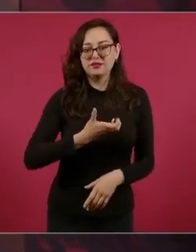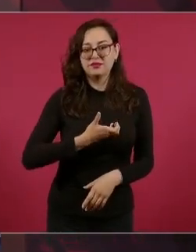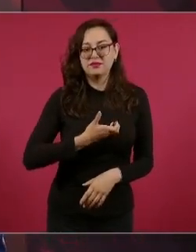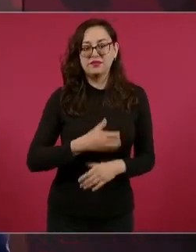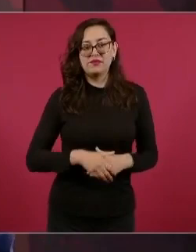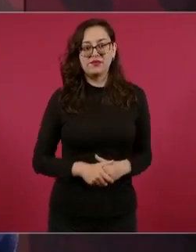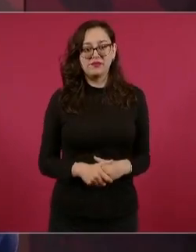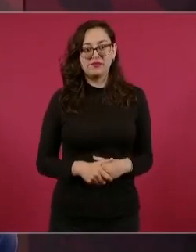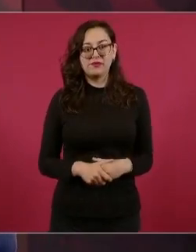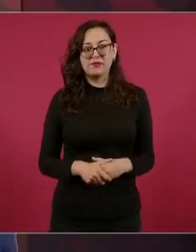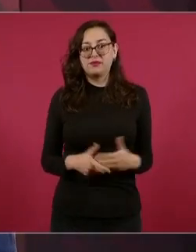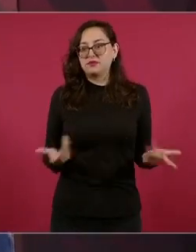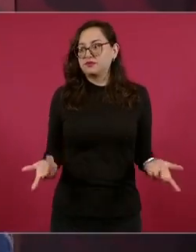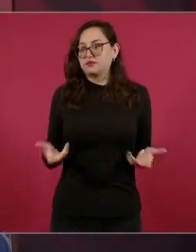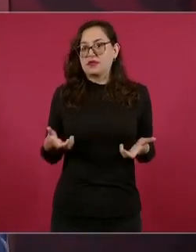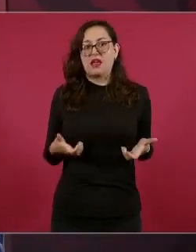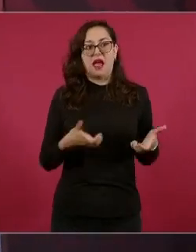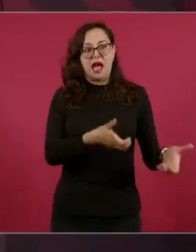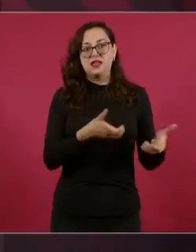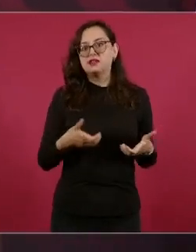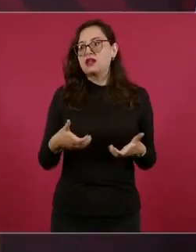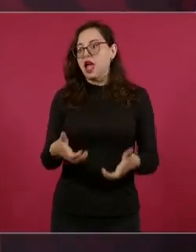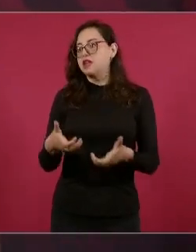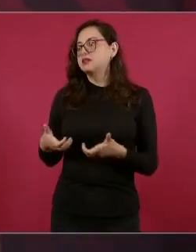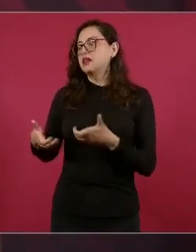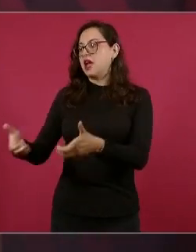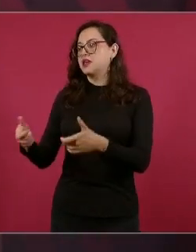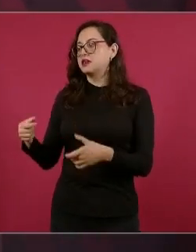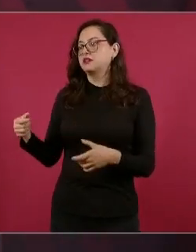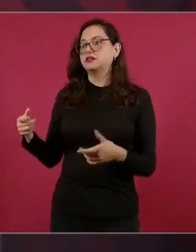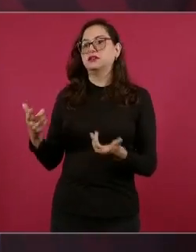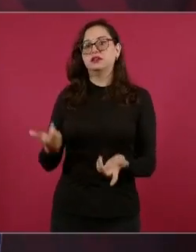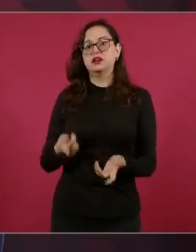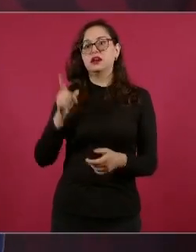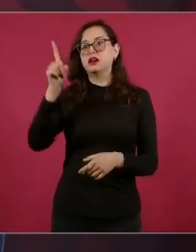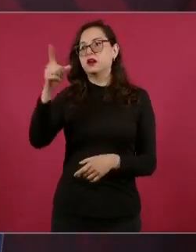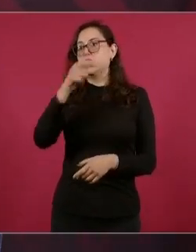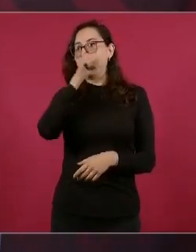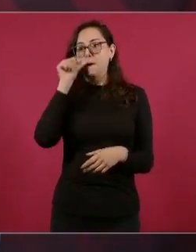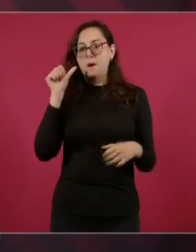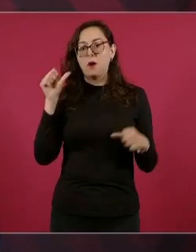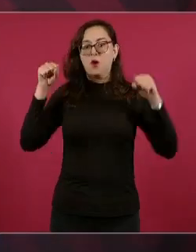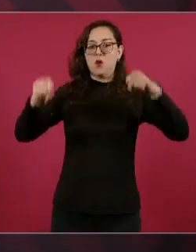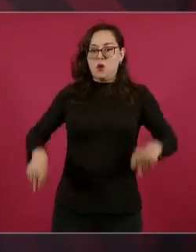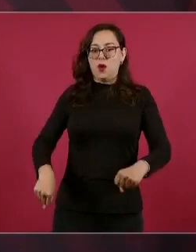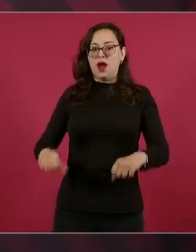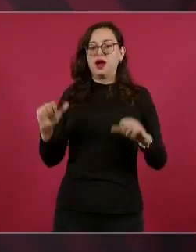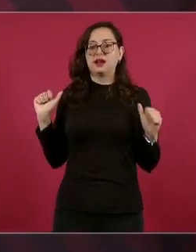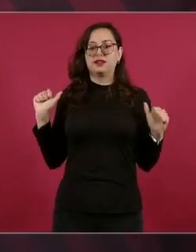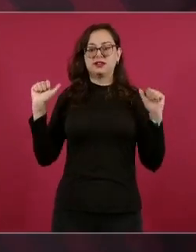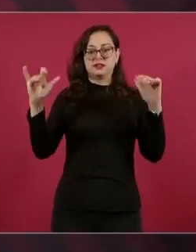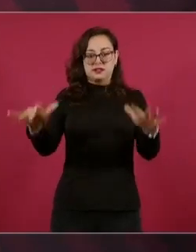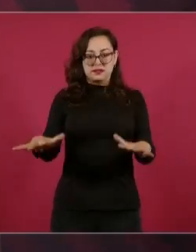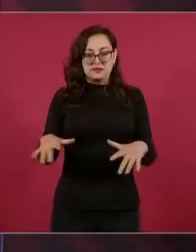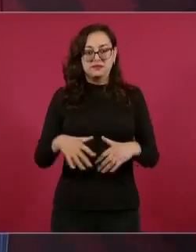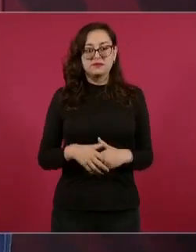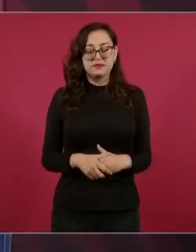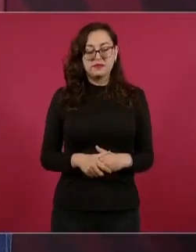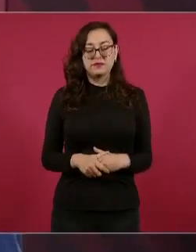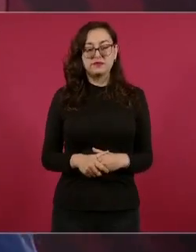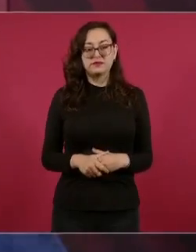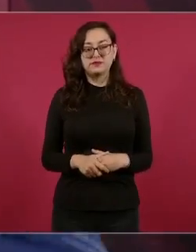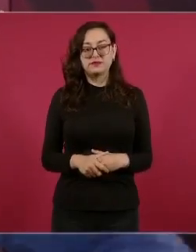Entonces hacíamos en las calles, en el hemiciclo a Juárez, los actos